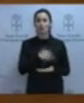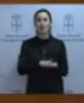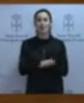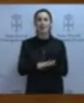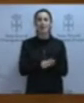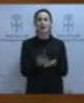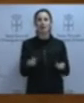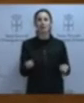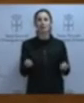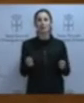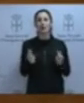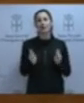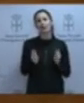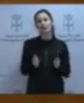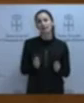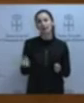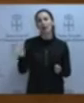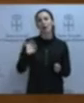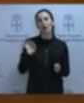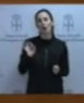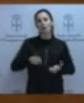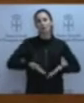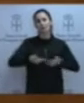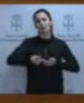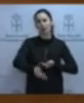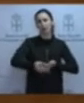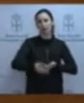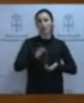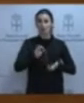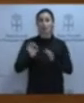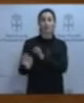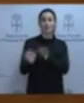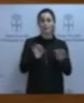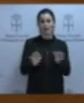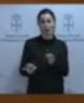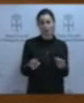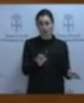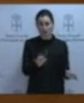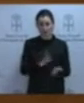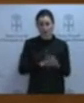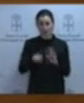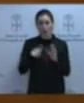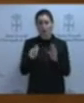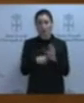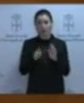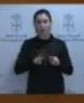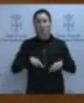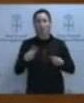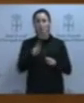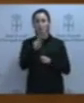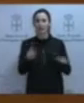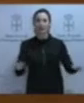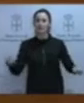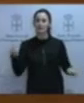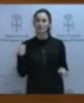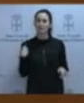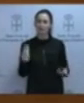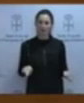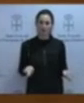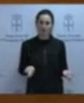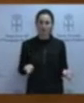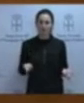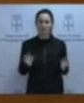carros, sino de tener en cuenta una planificación que responda de manera integral a las necesidades de la ciudadanía.